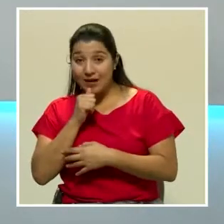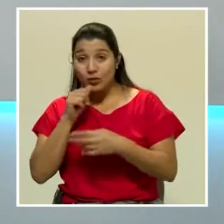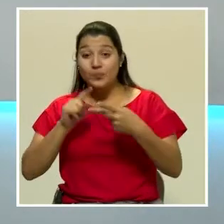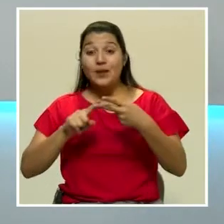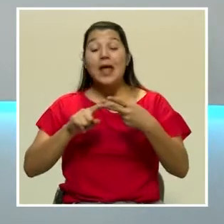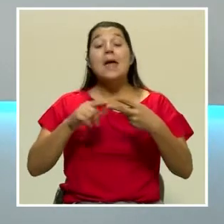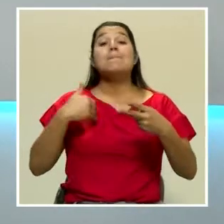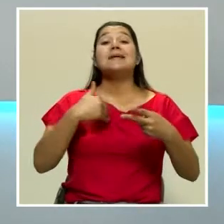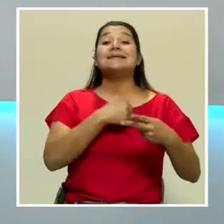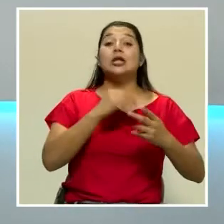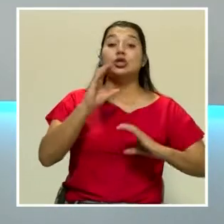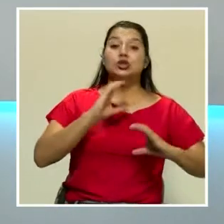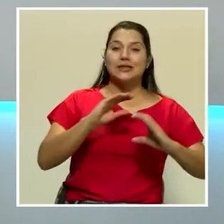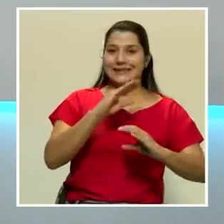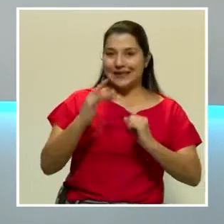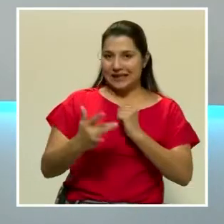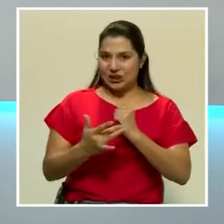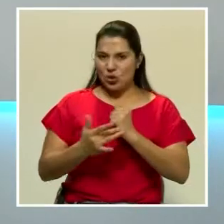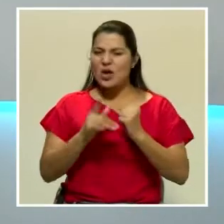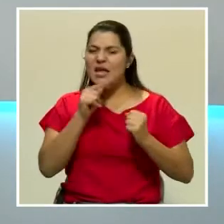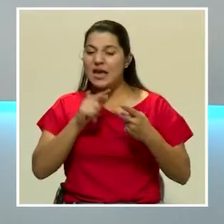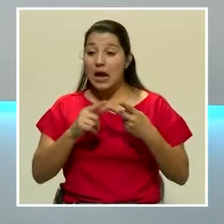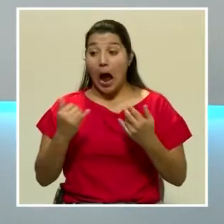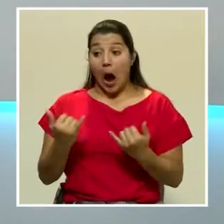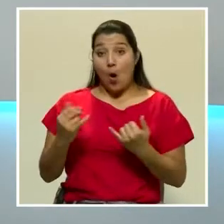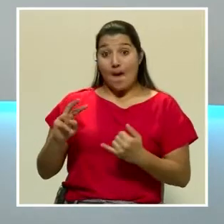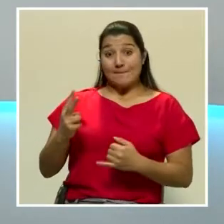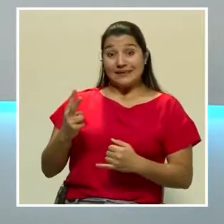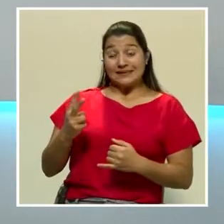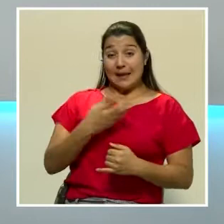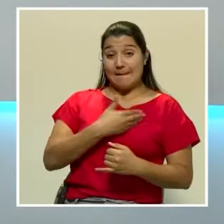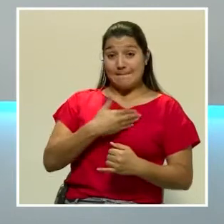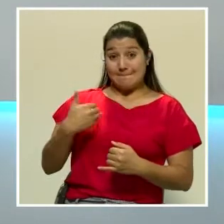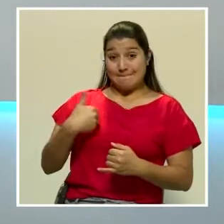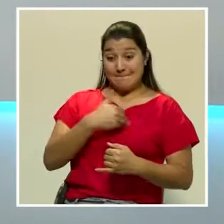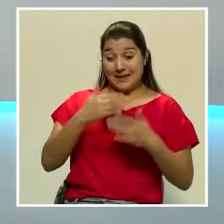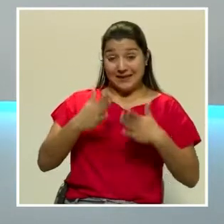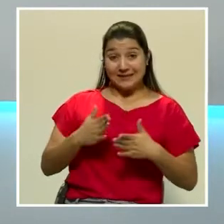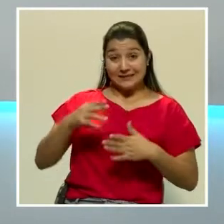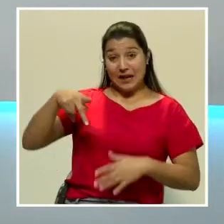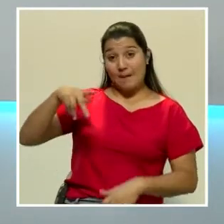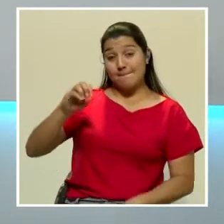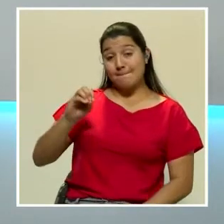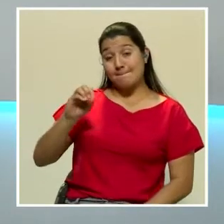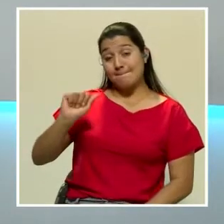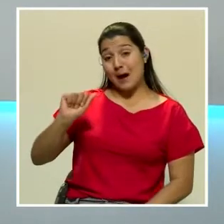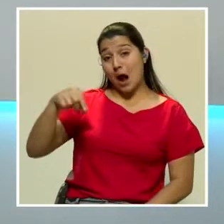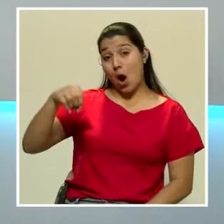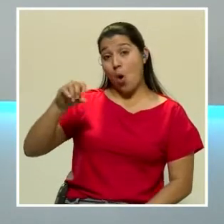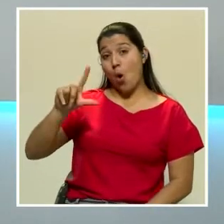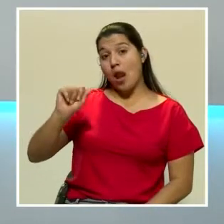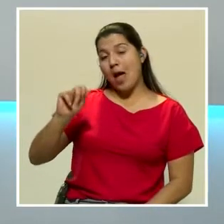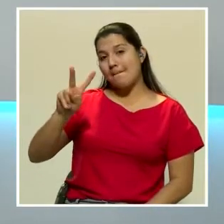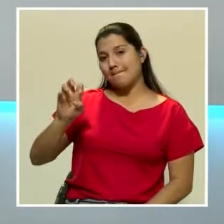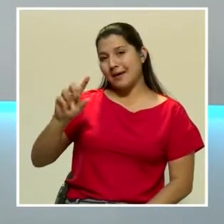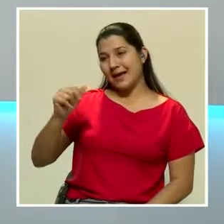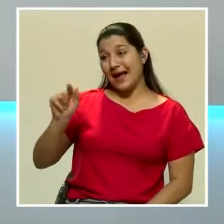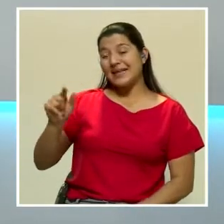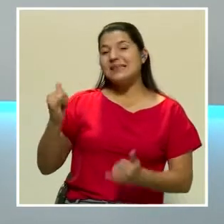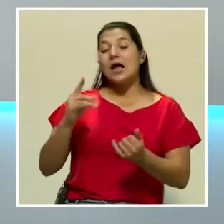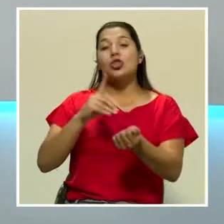de Ciencia y Tecnología, que será asumido por la actual viceministra Paola Vega. Ella es doctora en